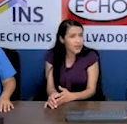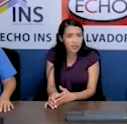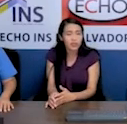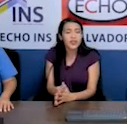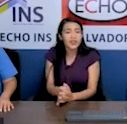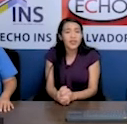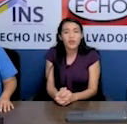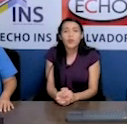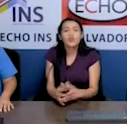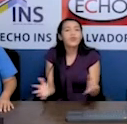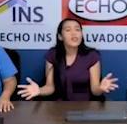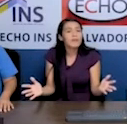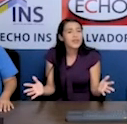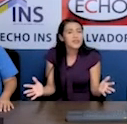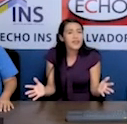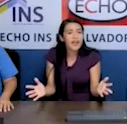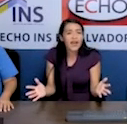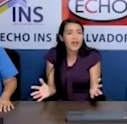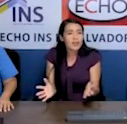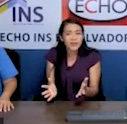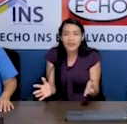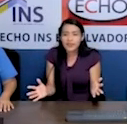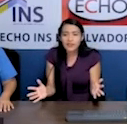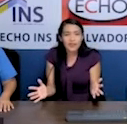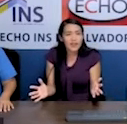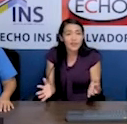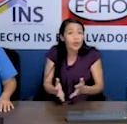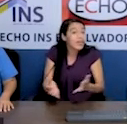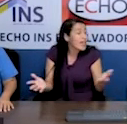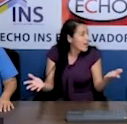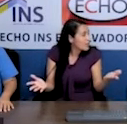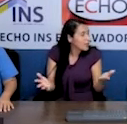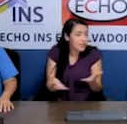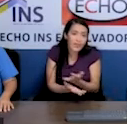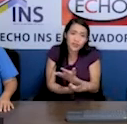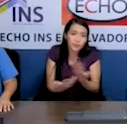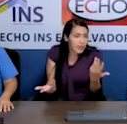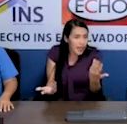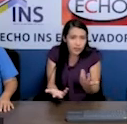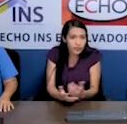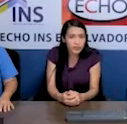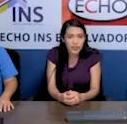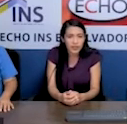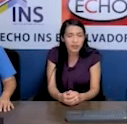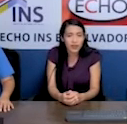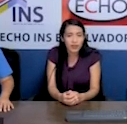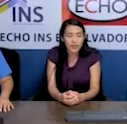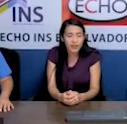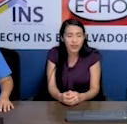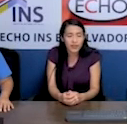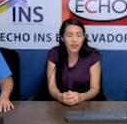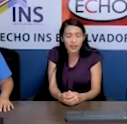está sintomático. Como todo en la medicina, hay pacientes que toleran niveles muy altos